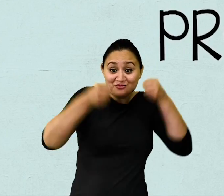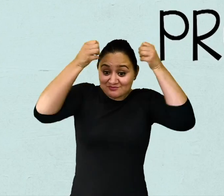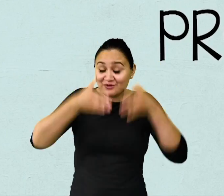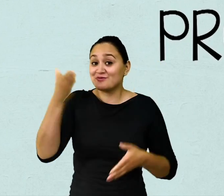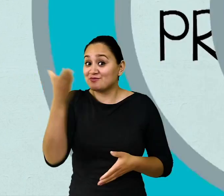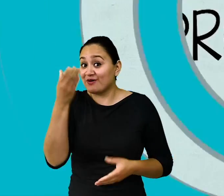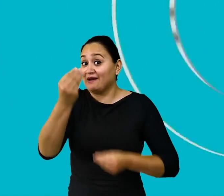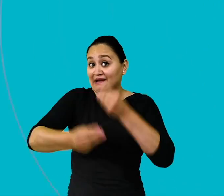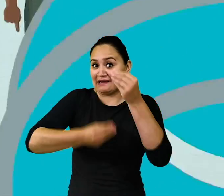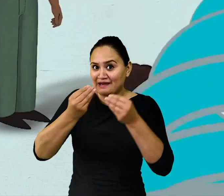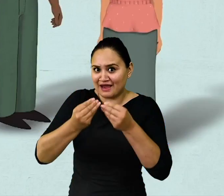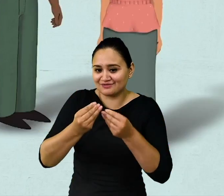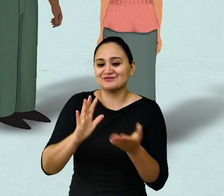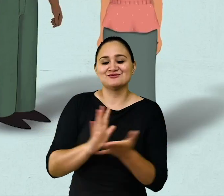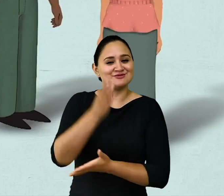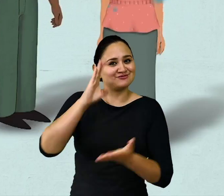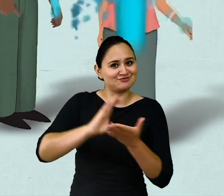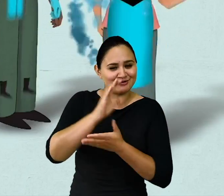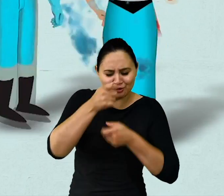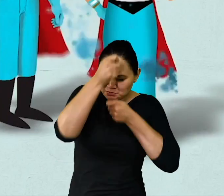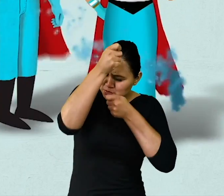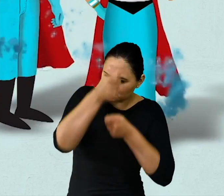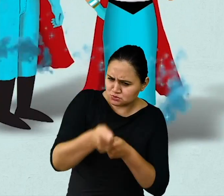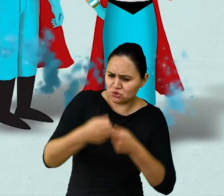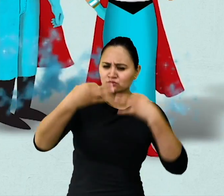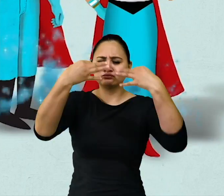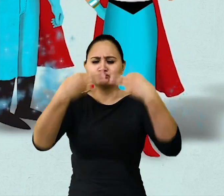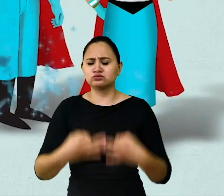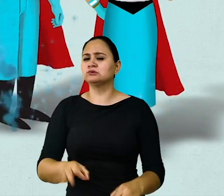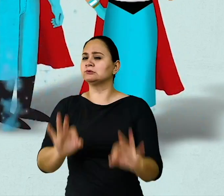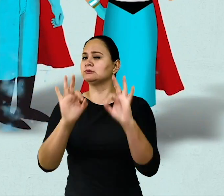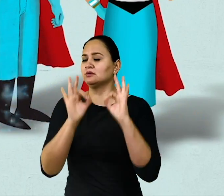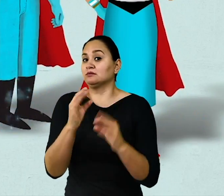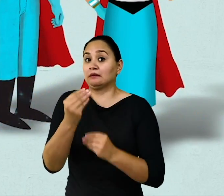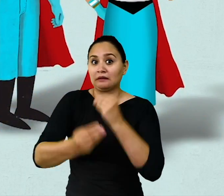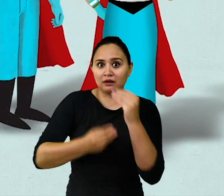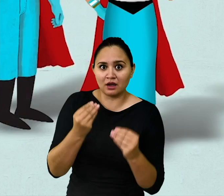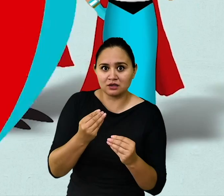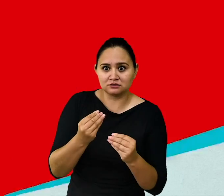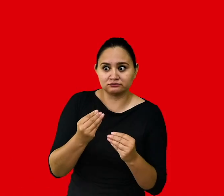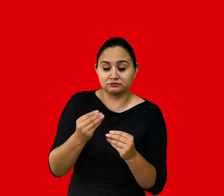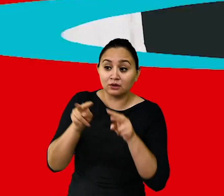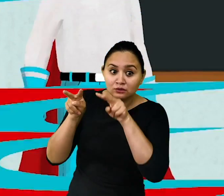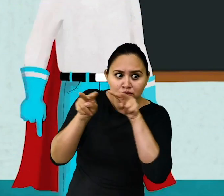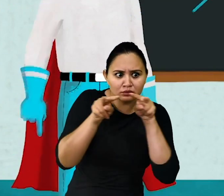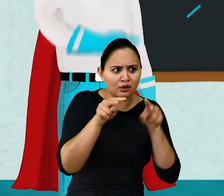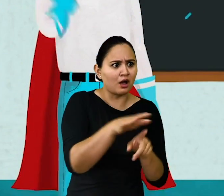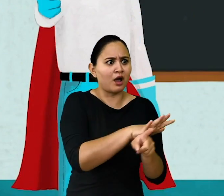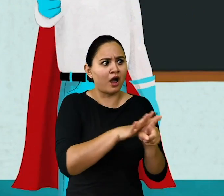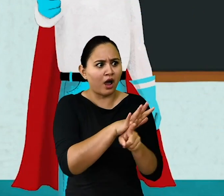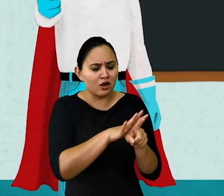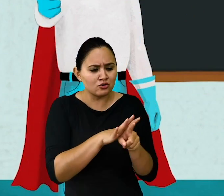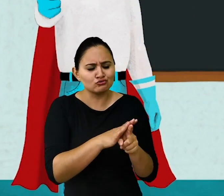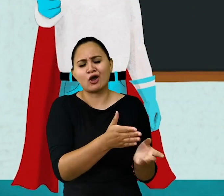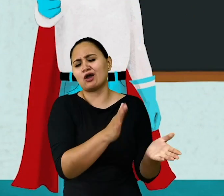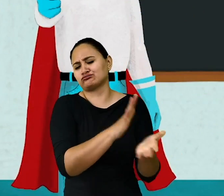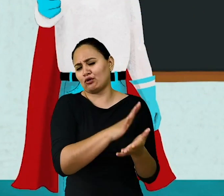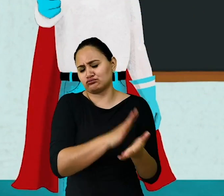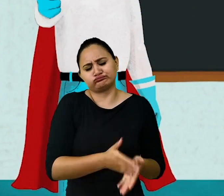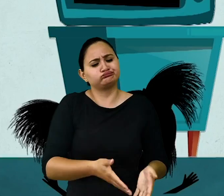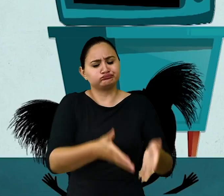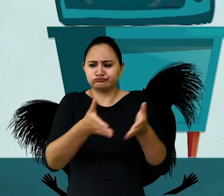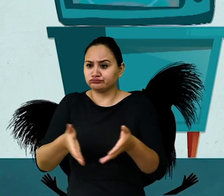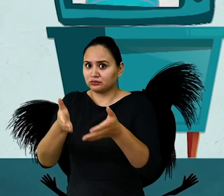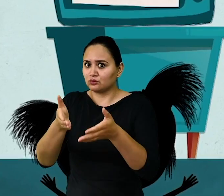Super Profe sabe que el verdadero prestigio de su escuela se construye al promover una cultura de cero tolerancia frente al